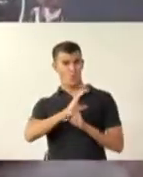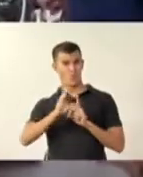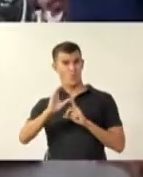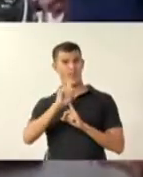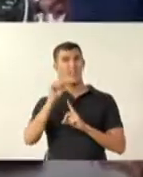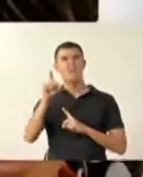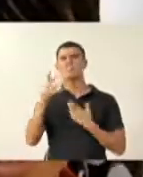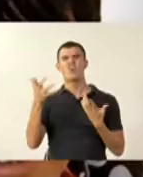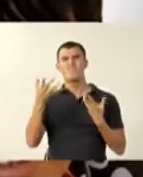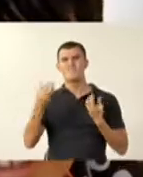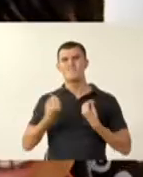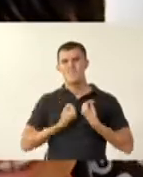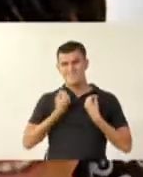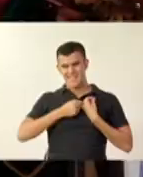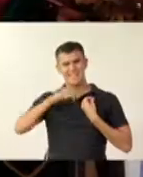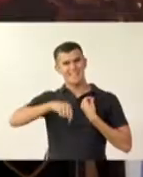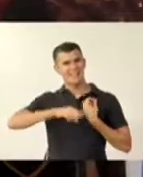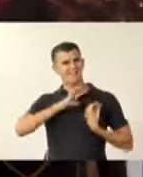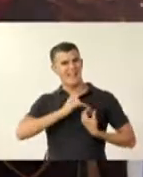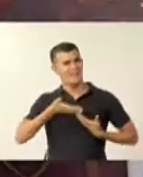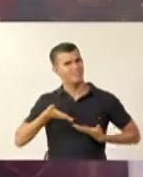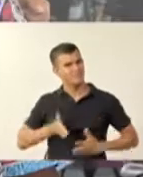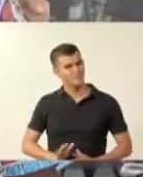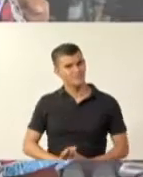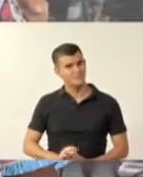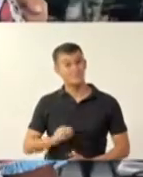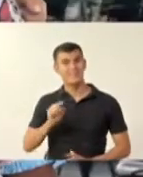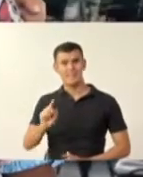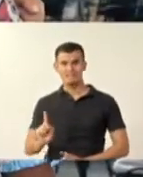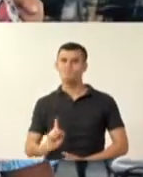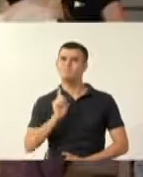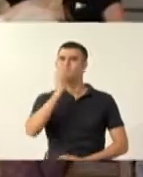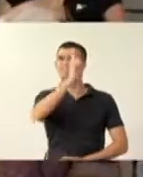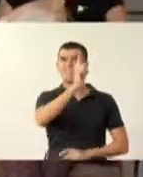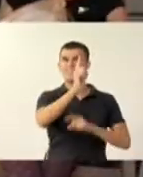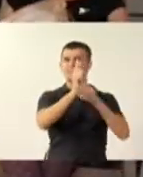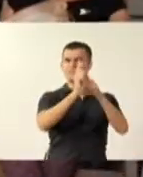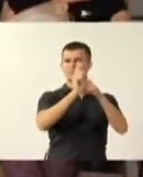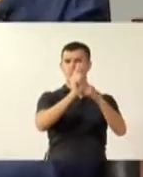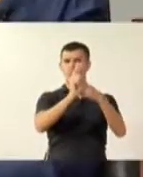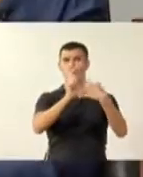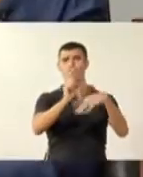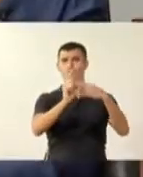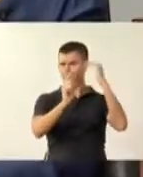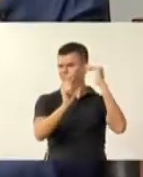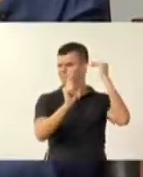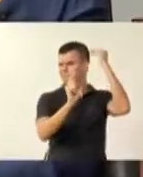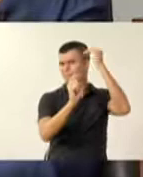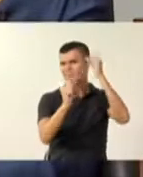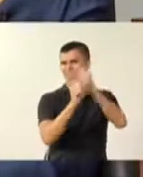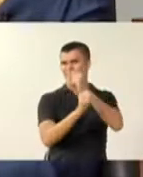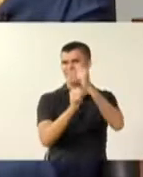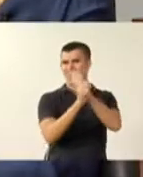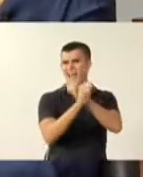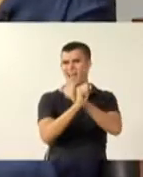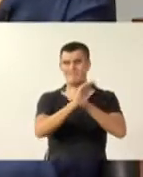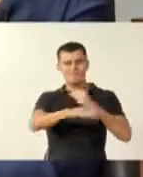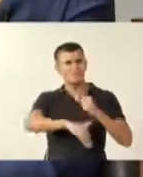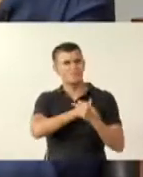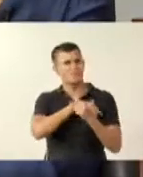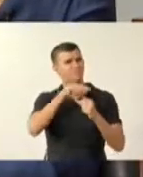caleña. Y haber tenido la fortuna como caleños y vallecaucanos de que sea la cabeza del Ministerio de Cultura quien